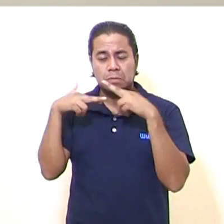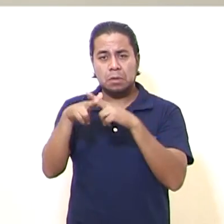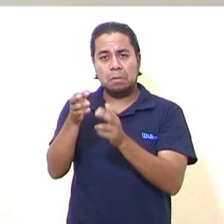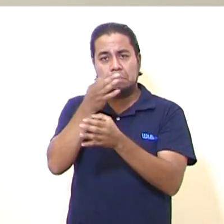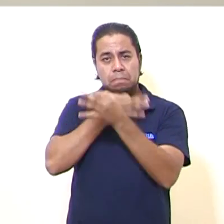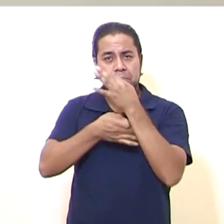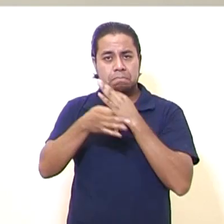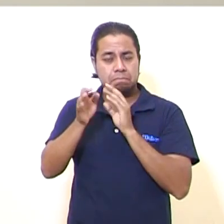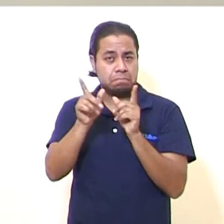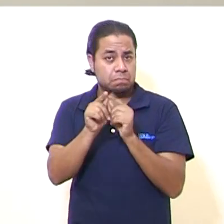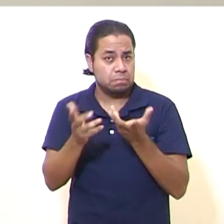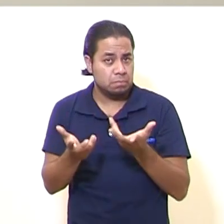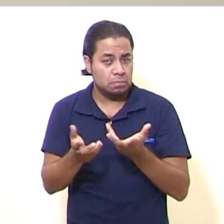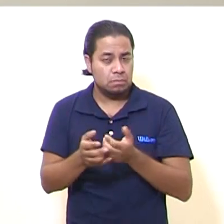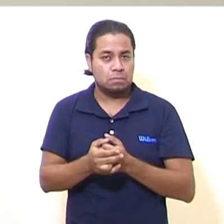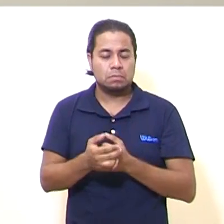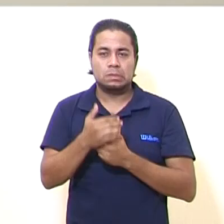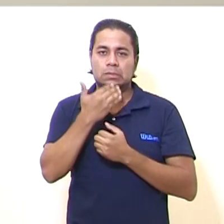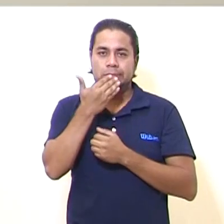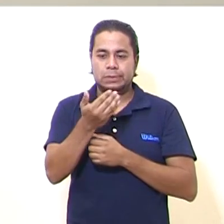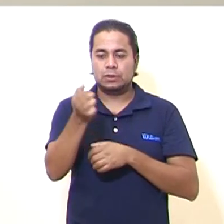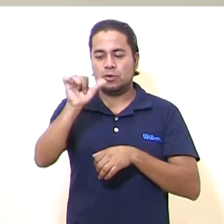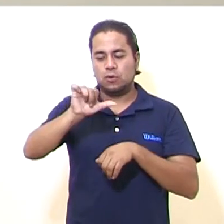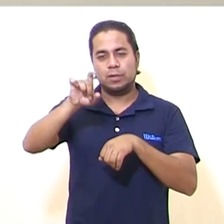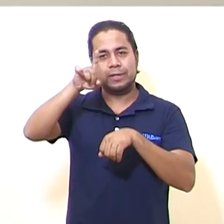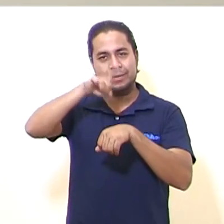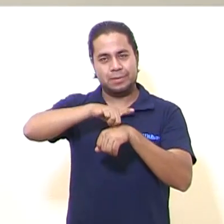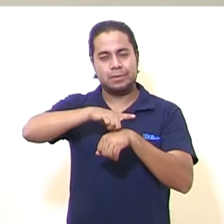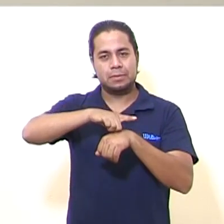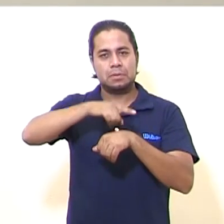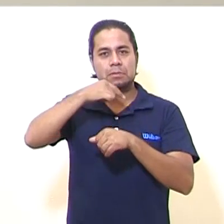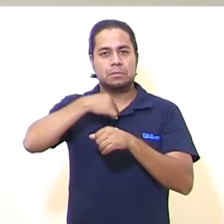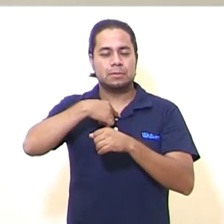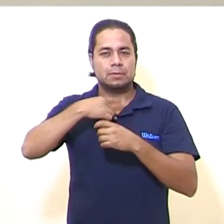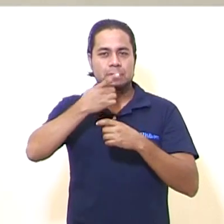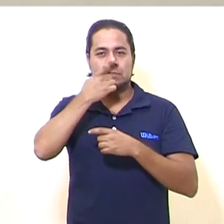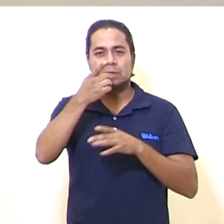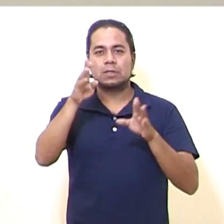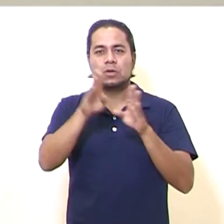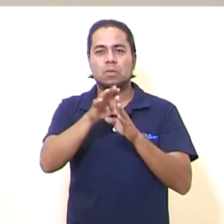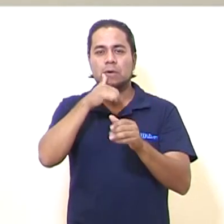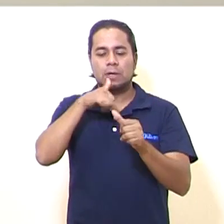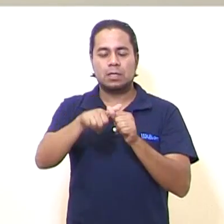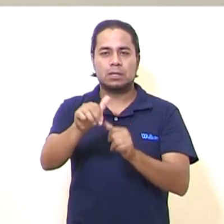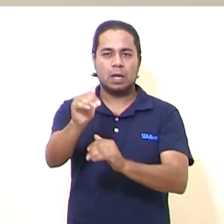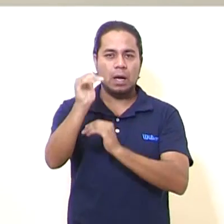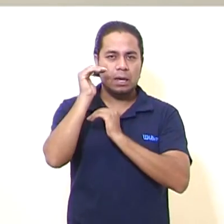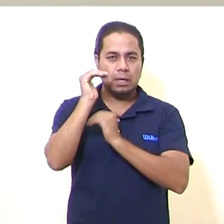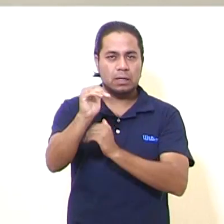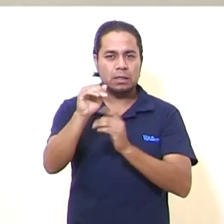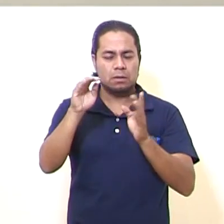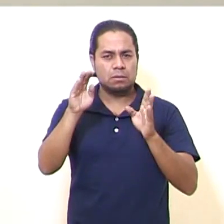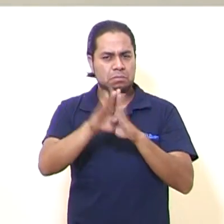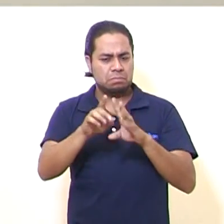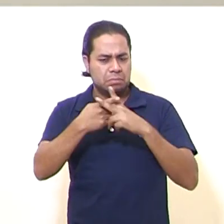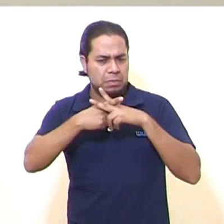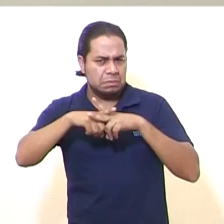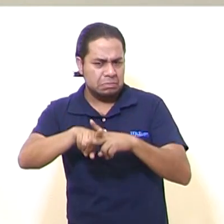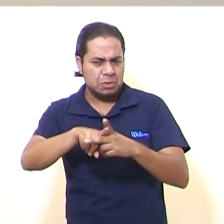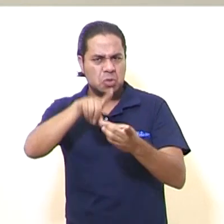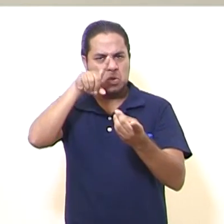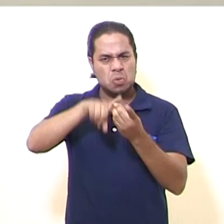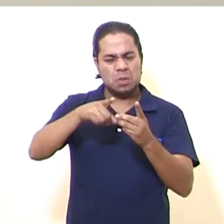maestro? Bien, el día de hoy vamos a ver la historia de las mayúsculas. ¿Cómo es que nacieron? ¿Dónde